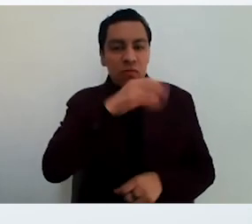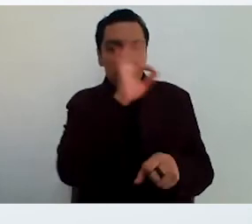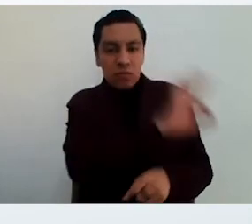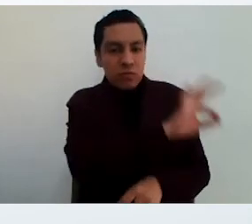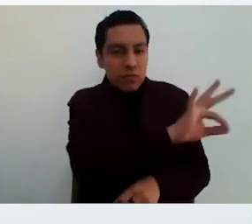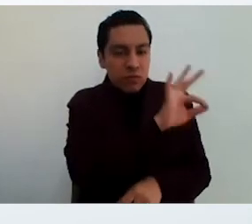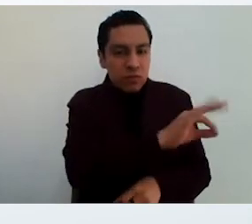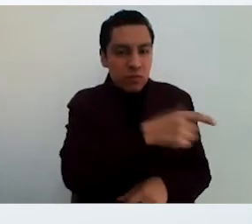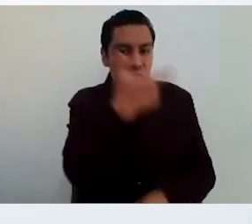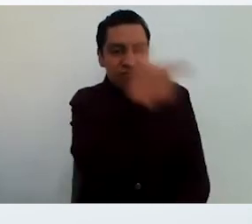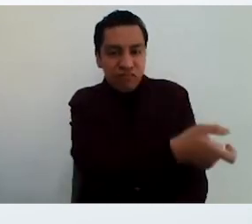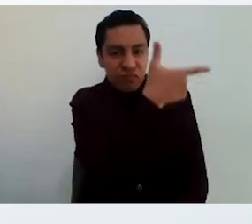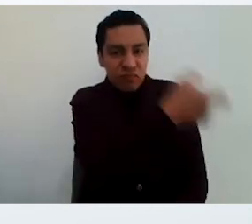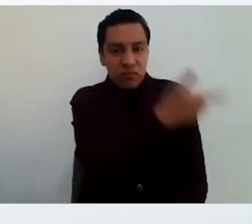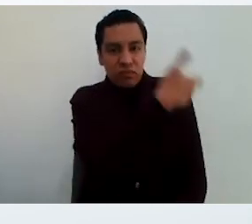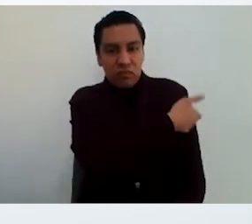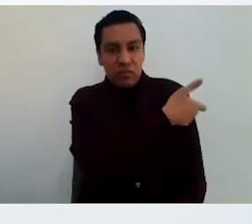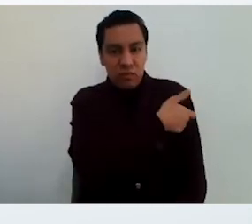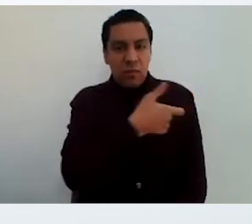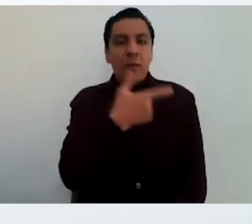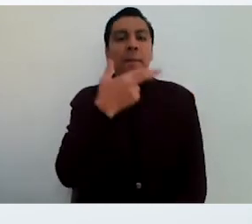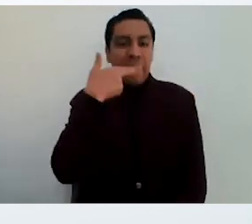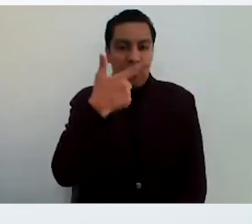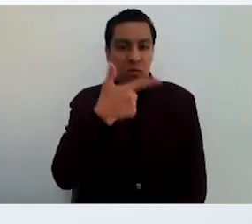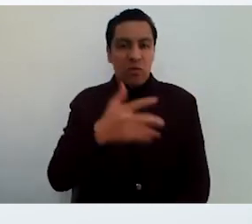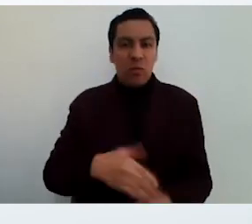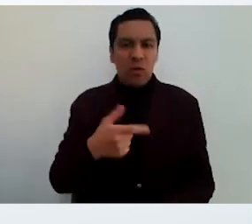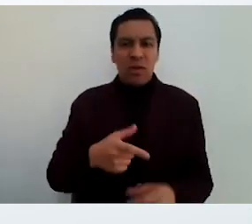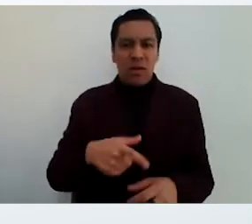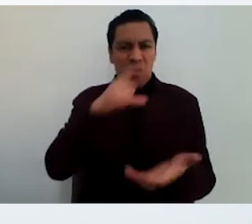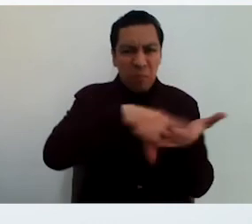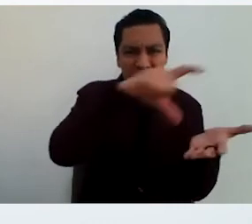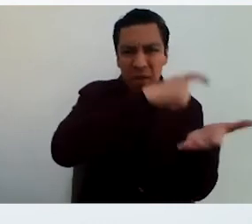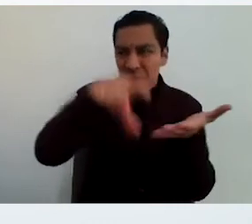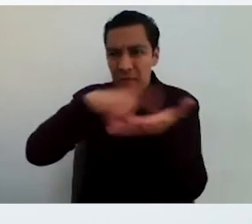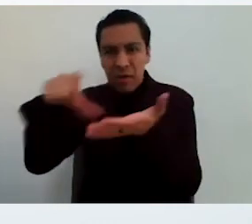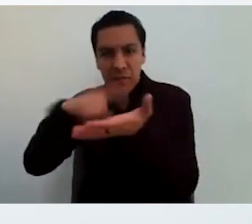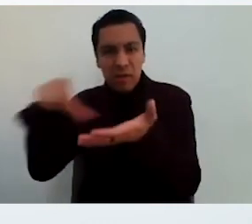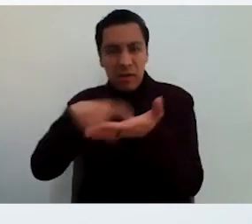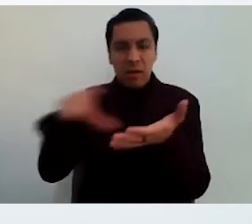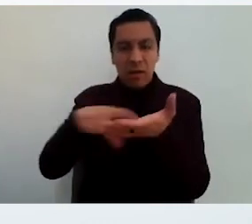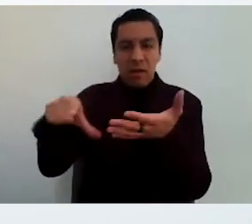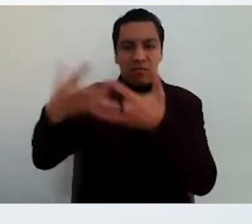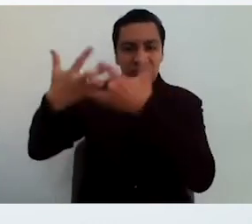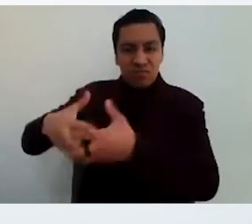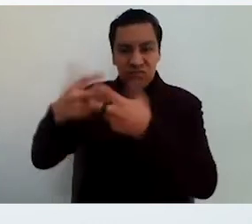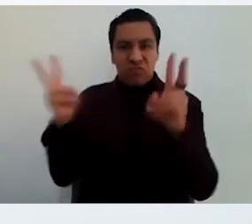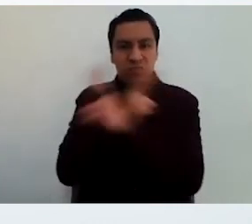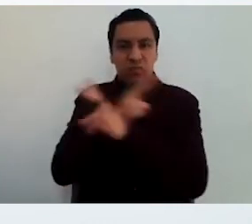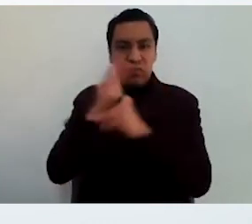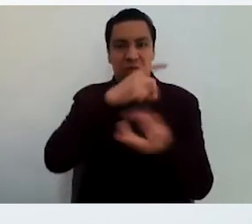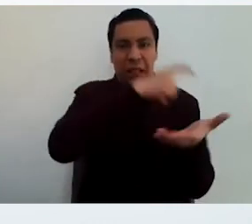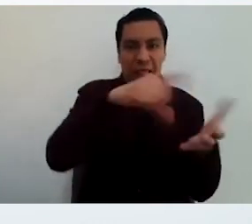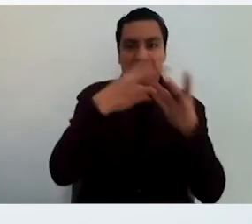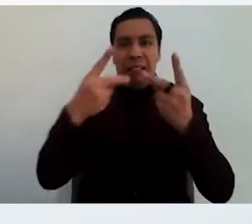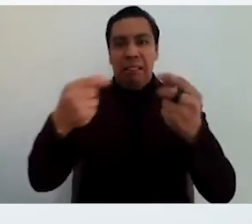Entonces, ¿qué tal si todo el dinero que se gastó en estar comprando a tontas y a locas cosas para los hospitales se hubiese gastado